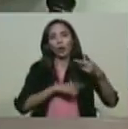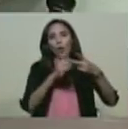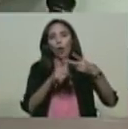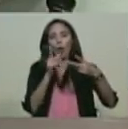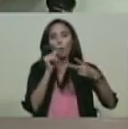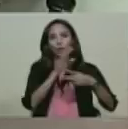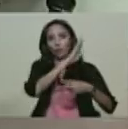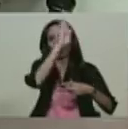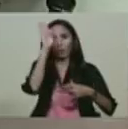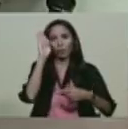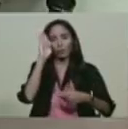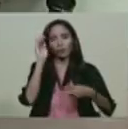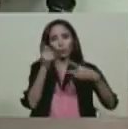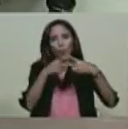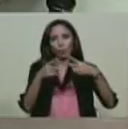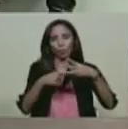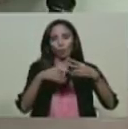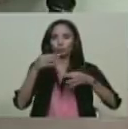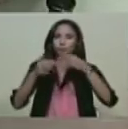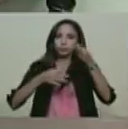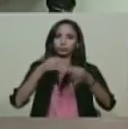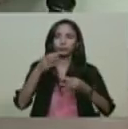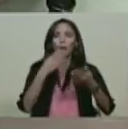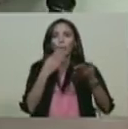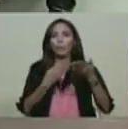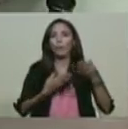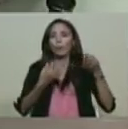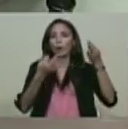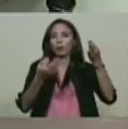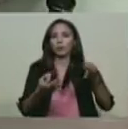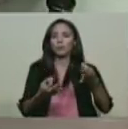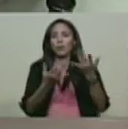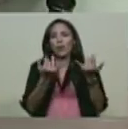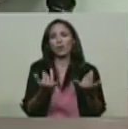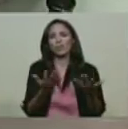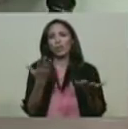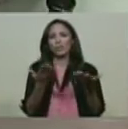Diosdado Cabello. Hicieron la propuesta ante la situación